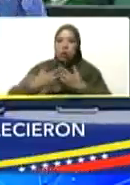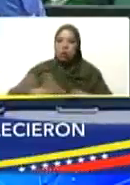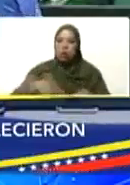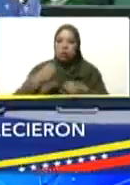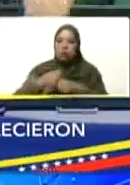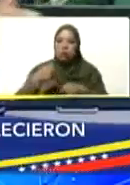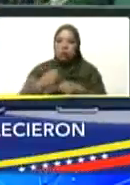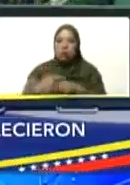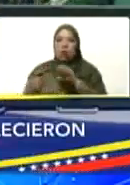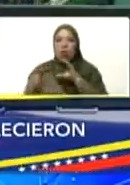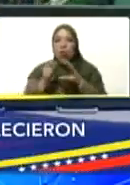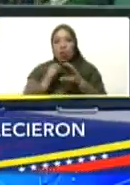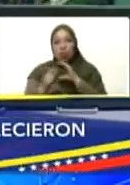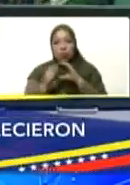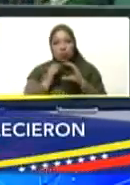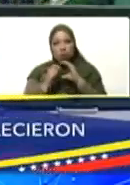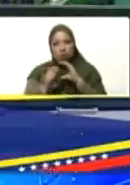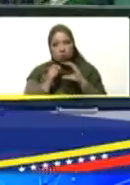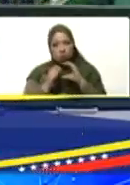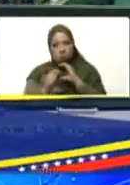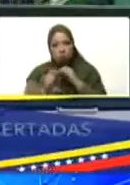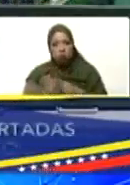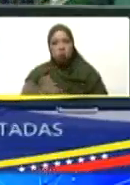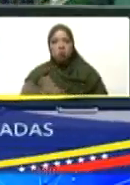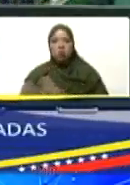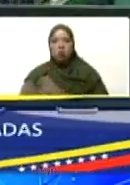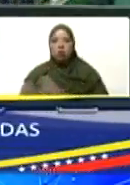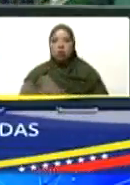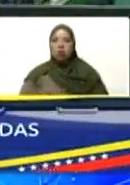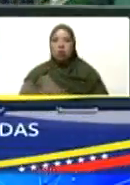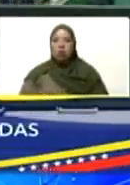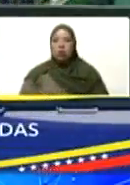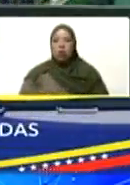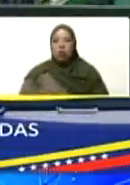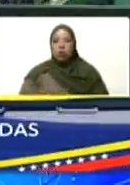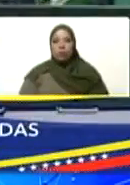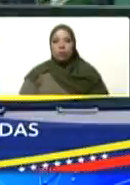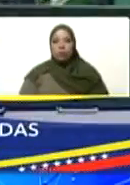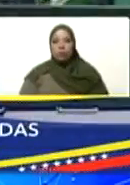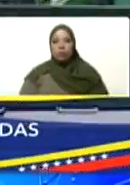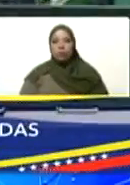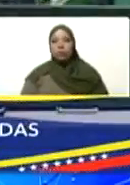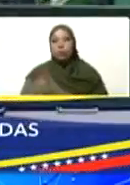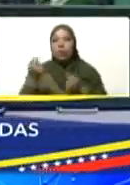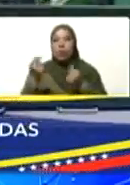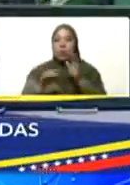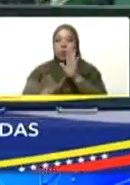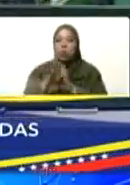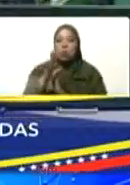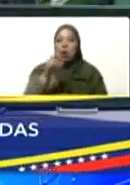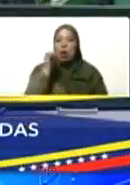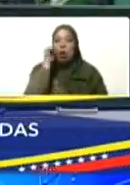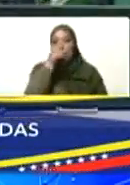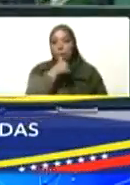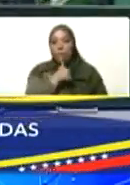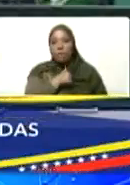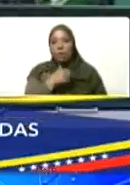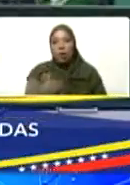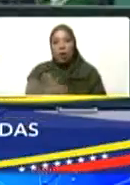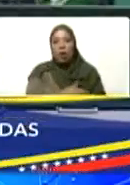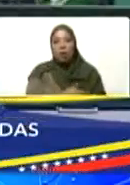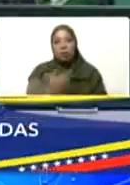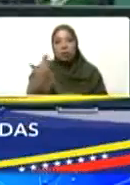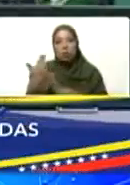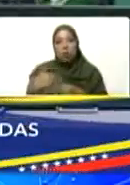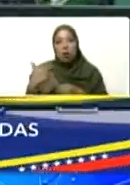las telecomunicaciones. No la economía de los papeles, ni la economía rentista. Ah, que el petróleo